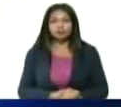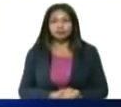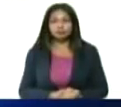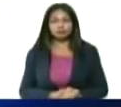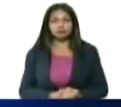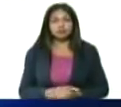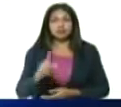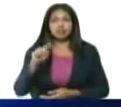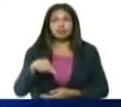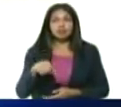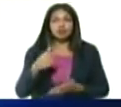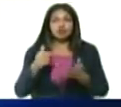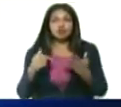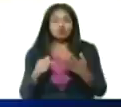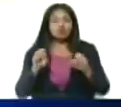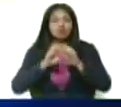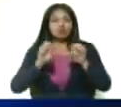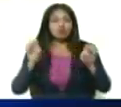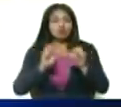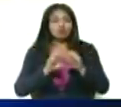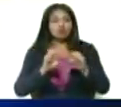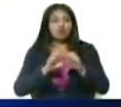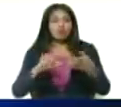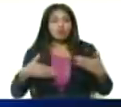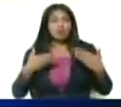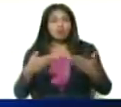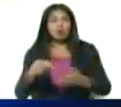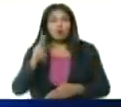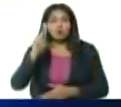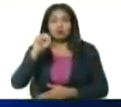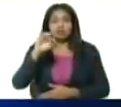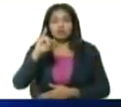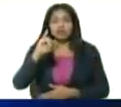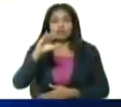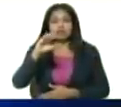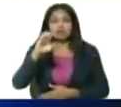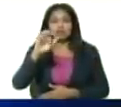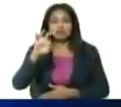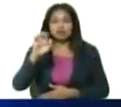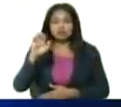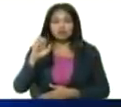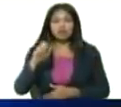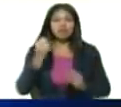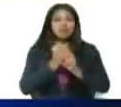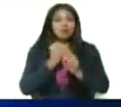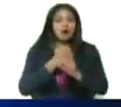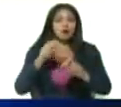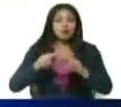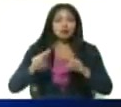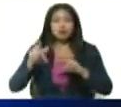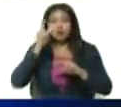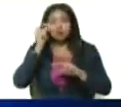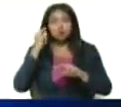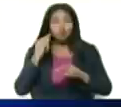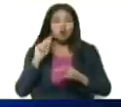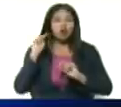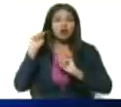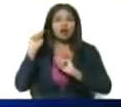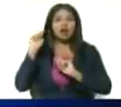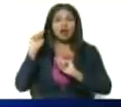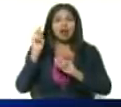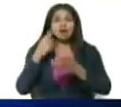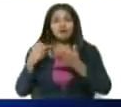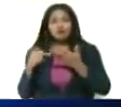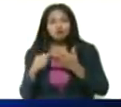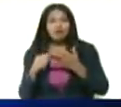unos kits educativos que son bien importantes. La UNICEF trabaja sobre todo con nuestros niños y nuestras niñas para las tareas en el hogar, para